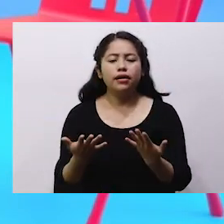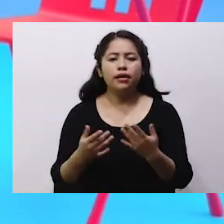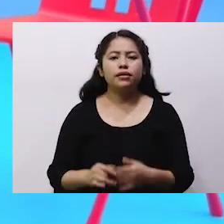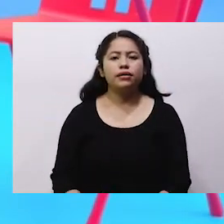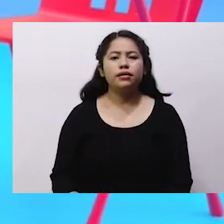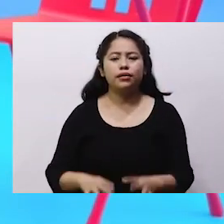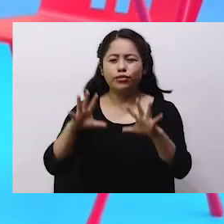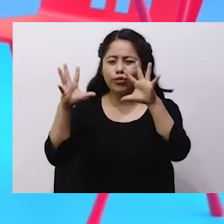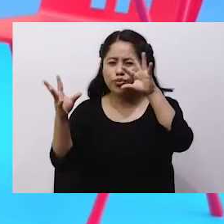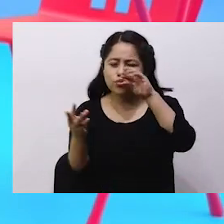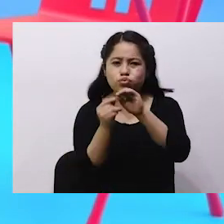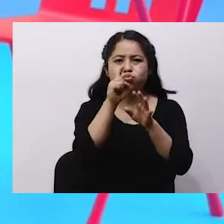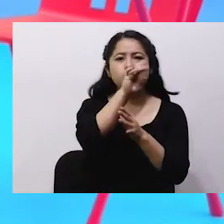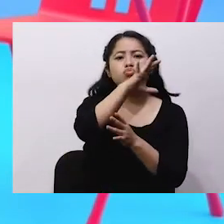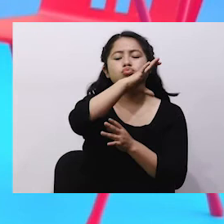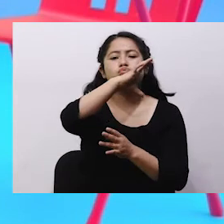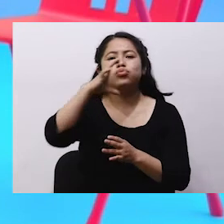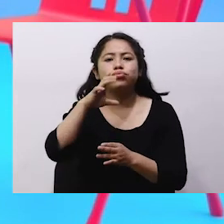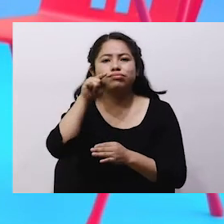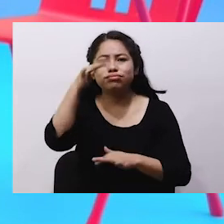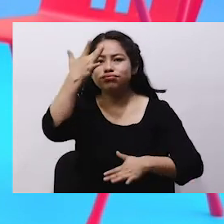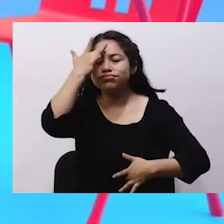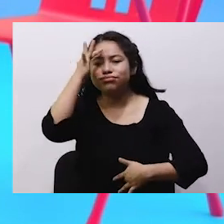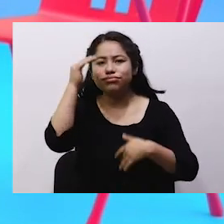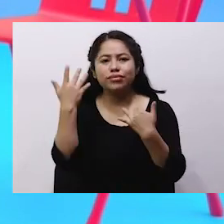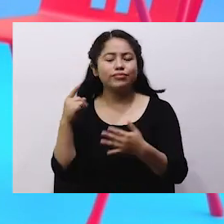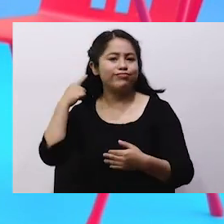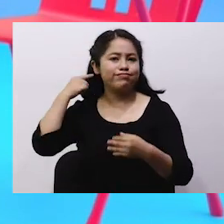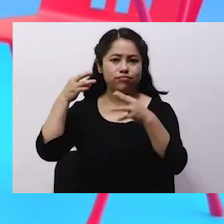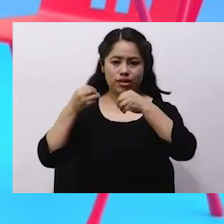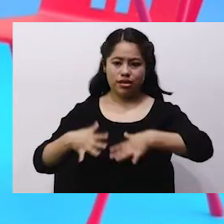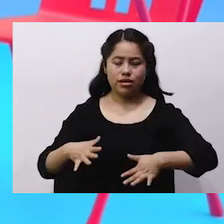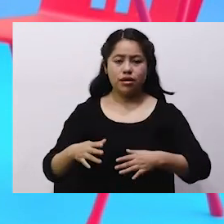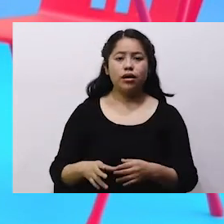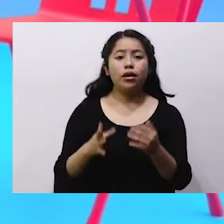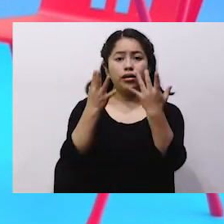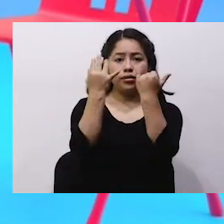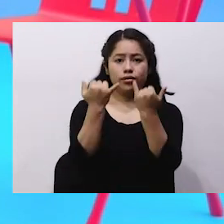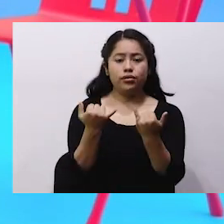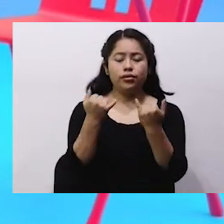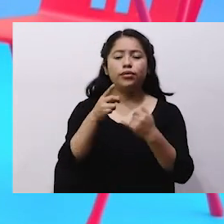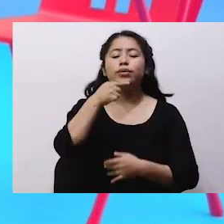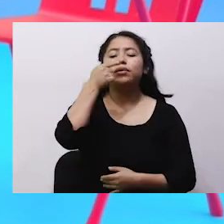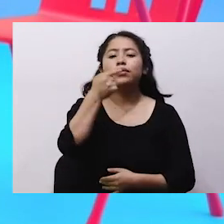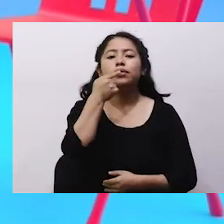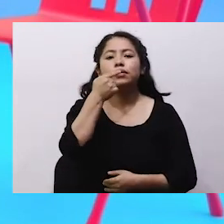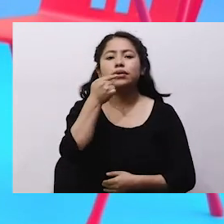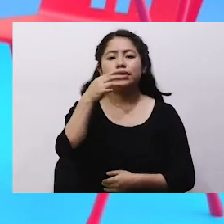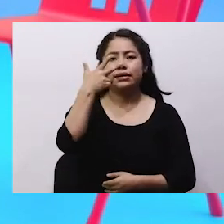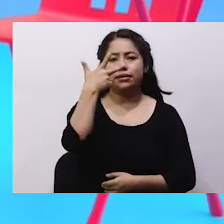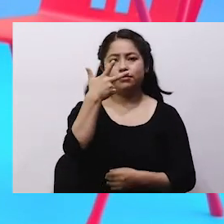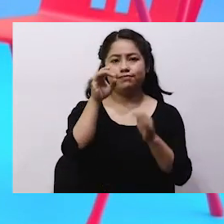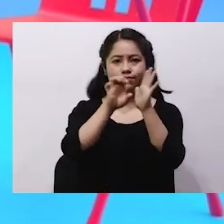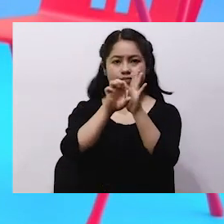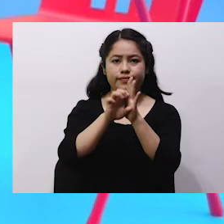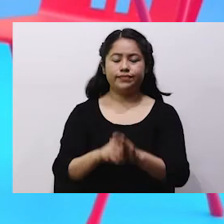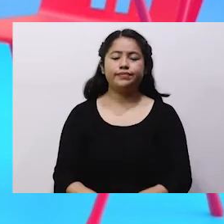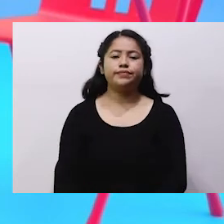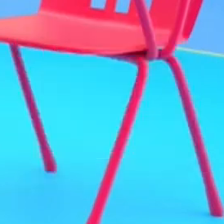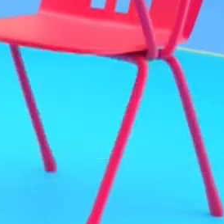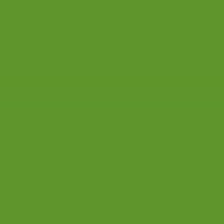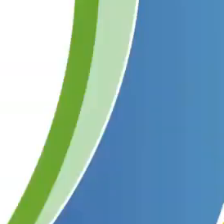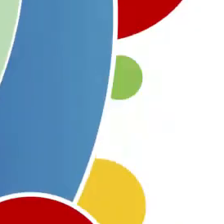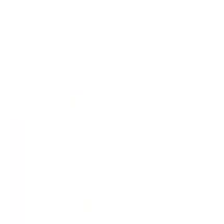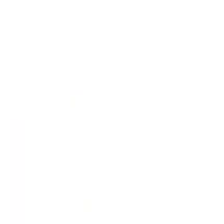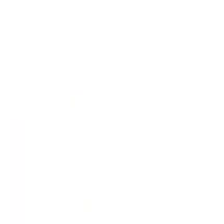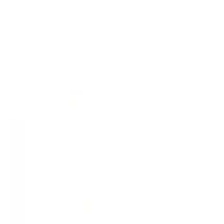Existen más de 100 tipos de enfermedades del sistema nervioso periférico, pero el día de hoy mencionaremos estos tres ejemplos.